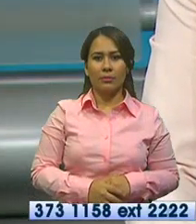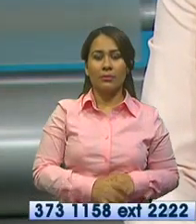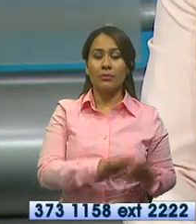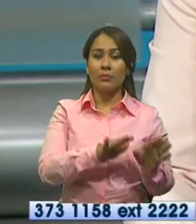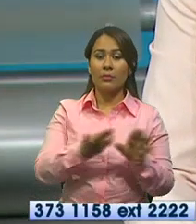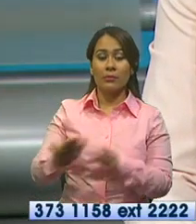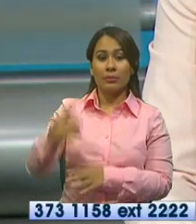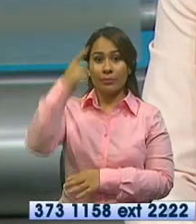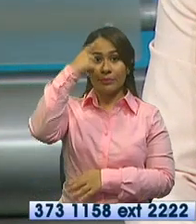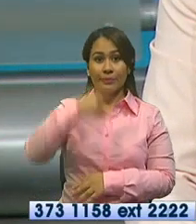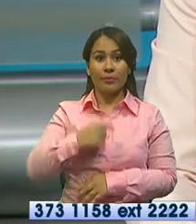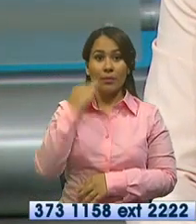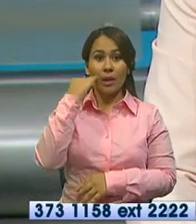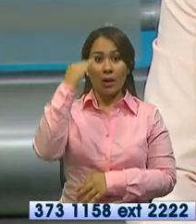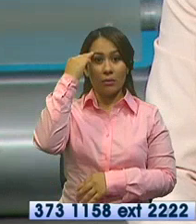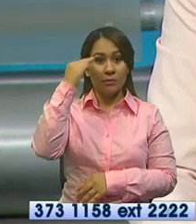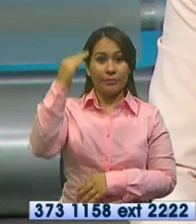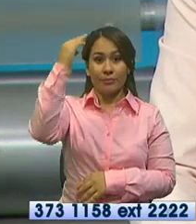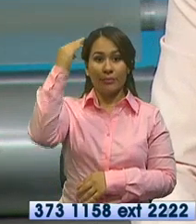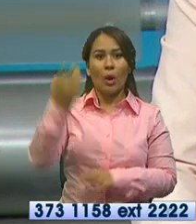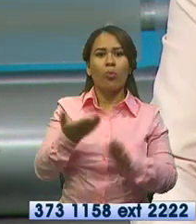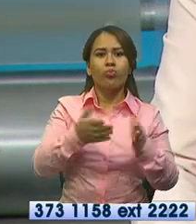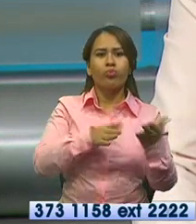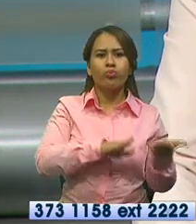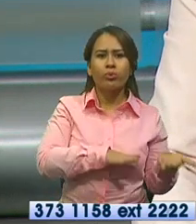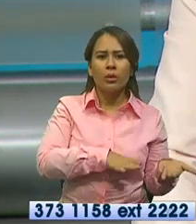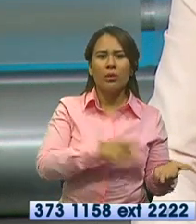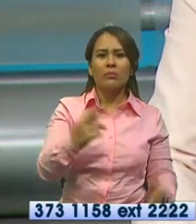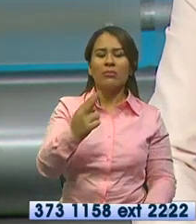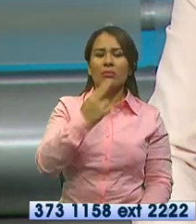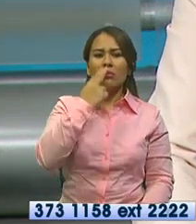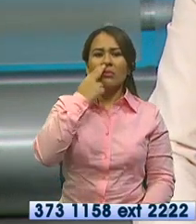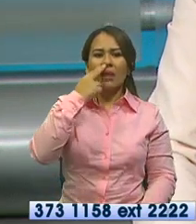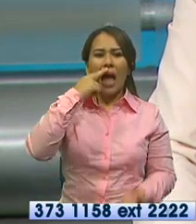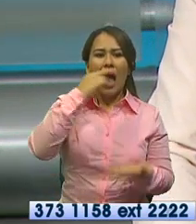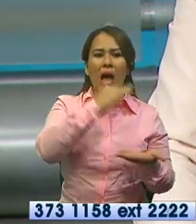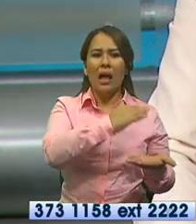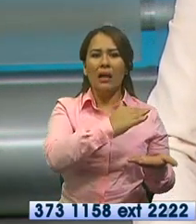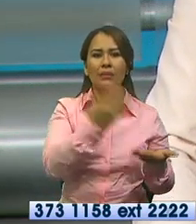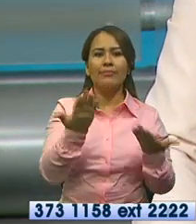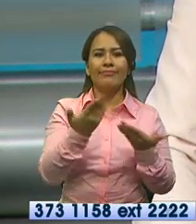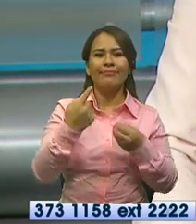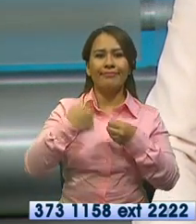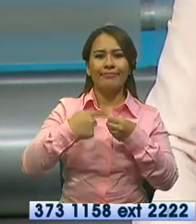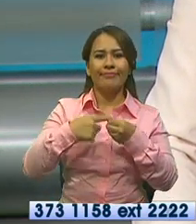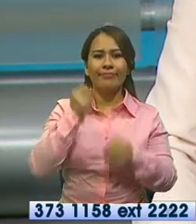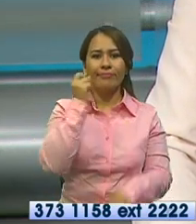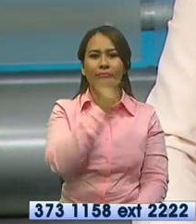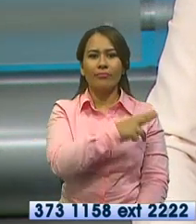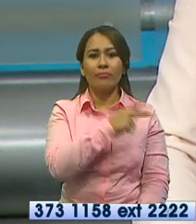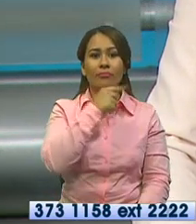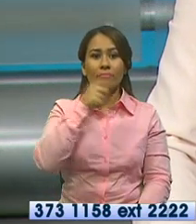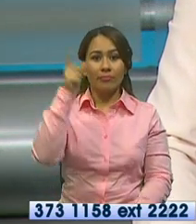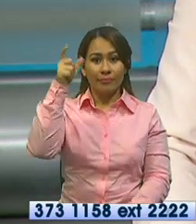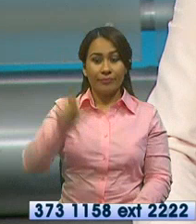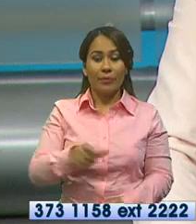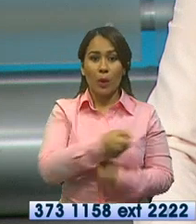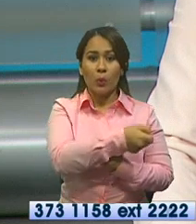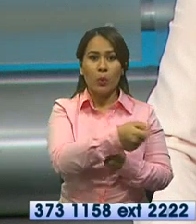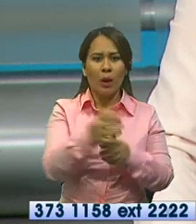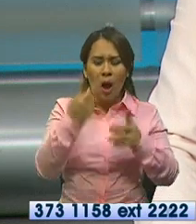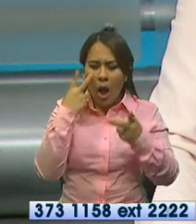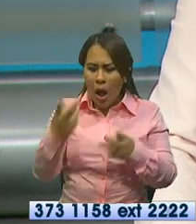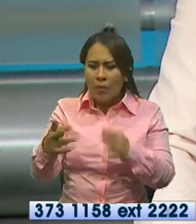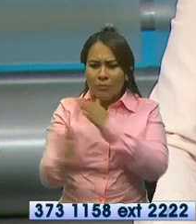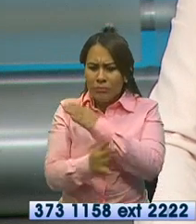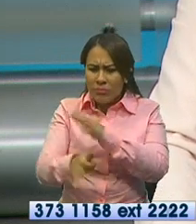Un adulto mayor murió en su vivienda presuntamente por inhalación de gas en el sur de Quito. Los bomberos y la policía encontraron una hornilla